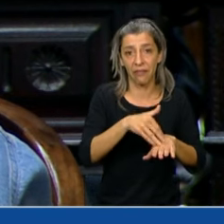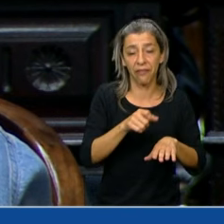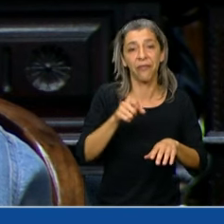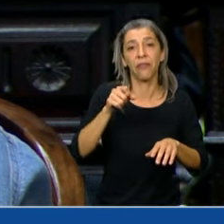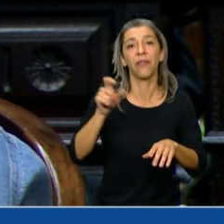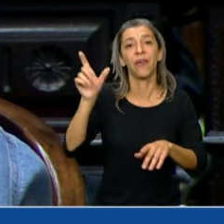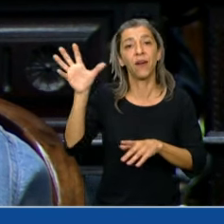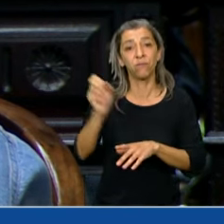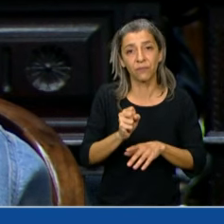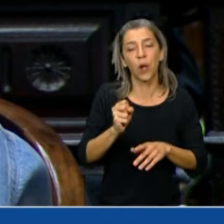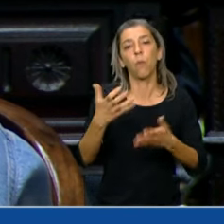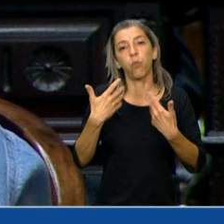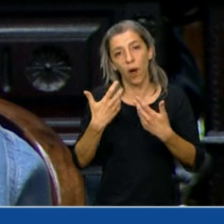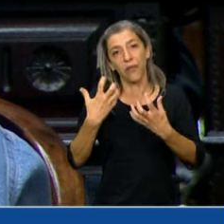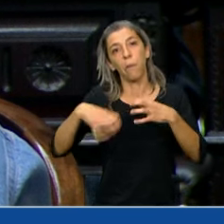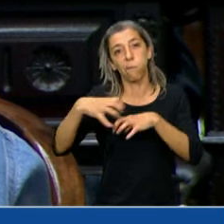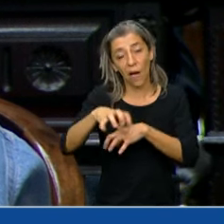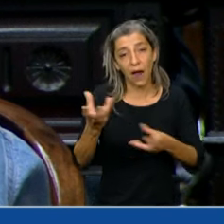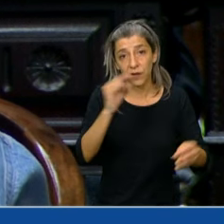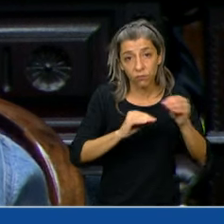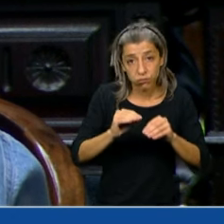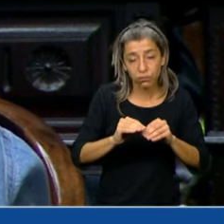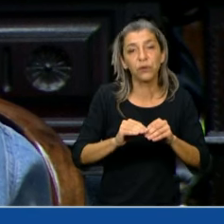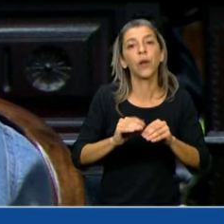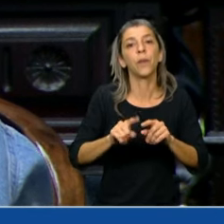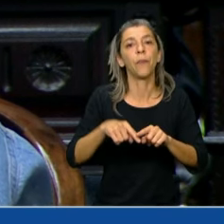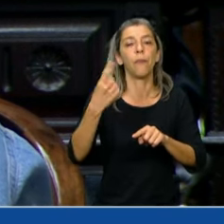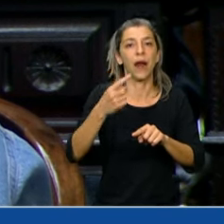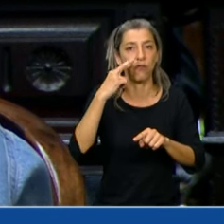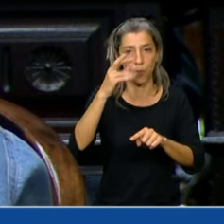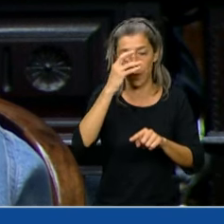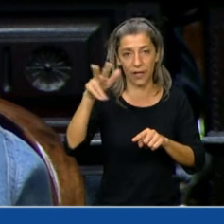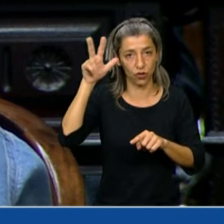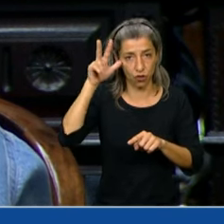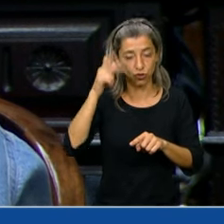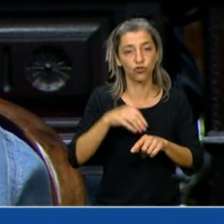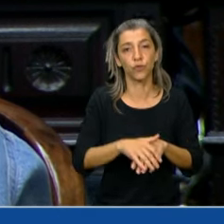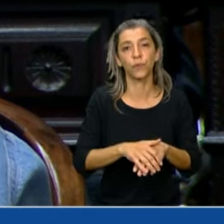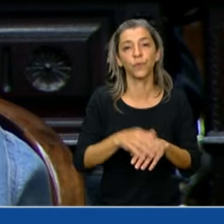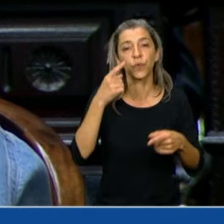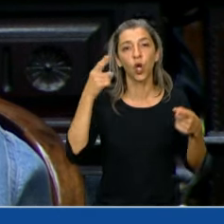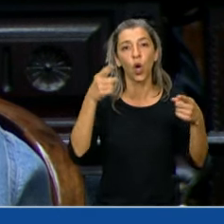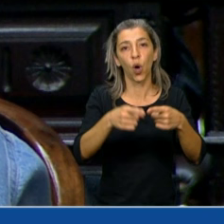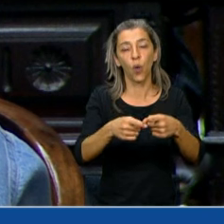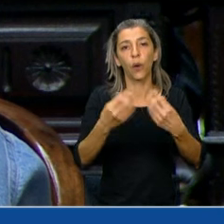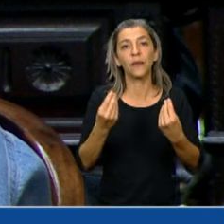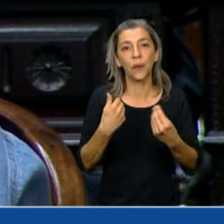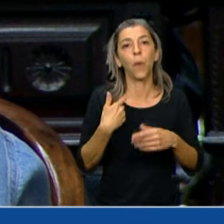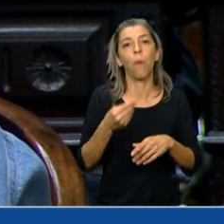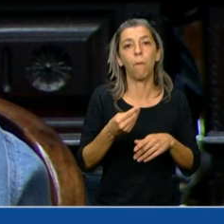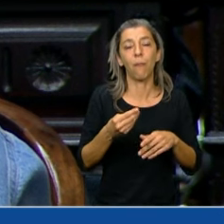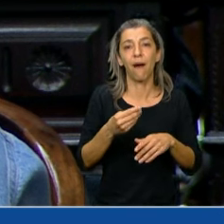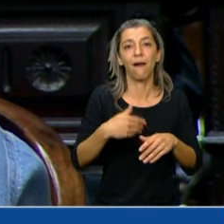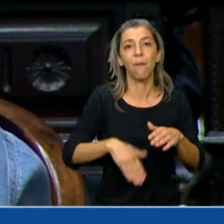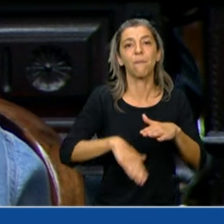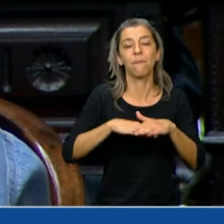en situación de desmontados y partes en 2028 se establece un objetivo de composición proporcional máxima que propenda